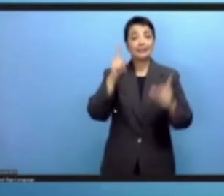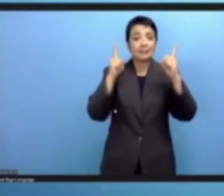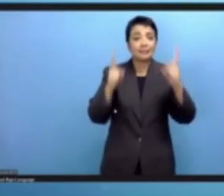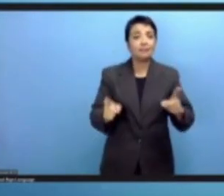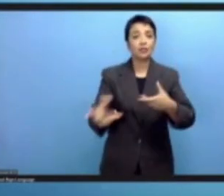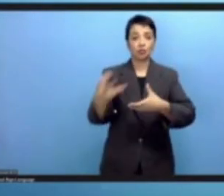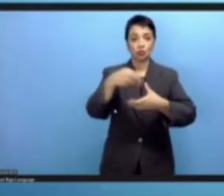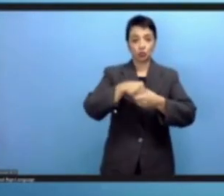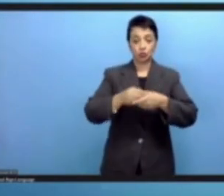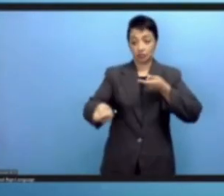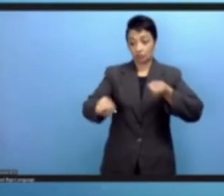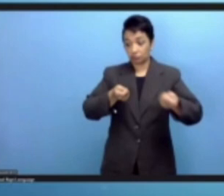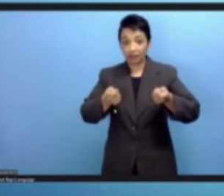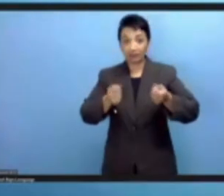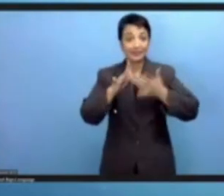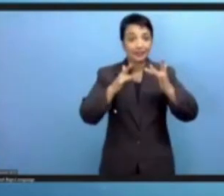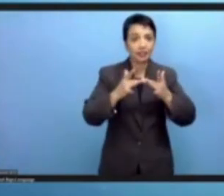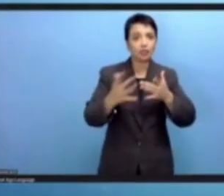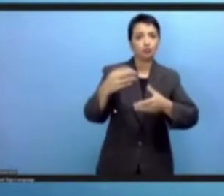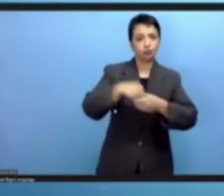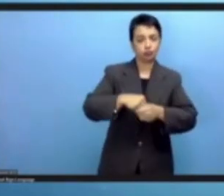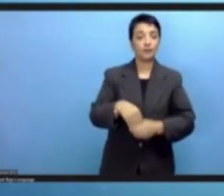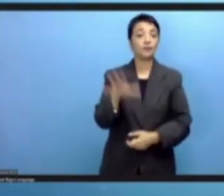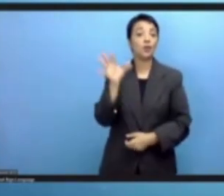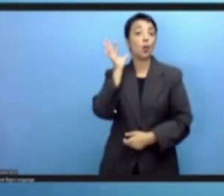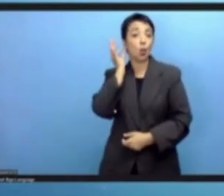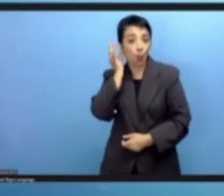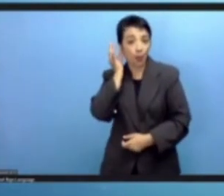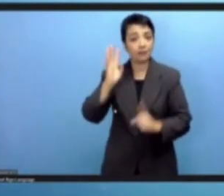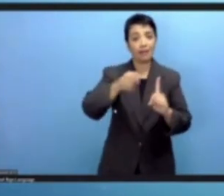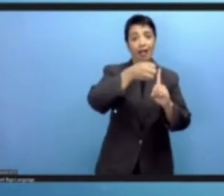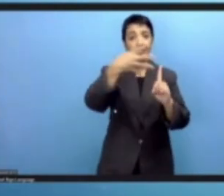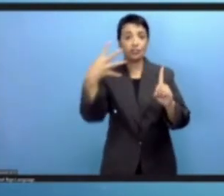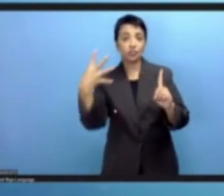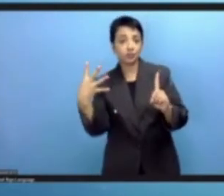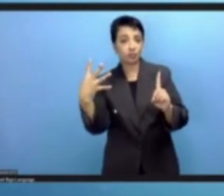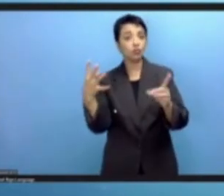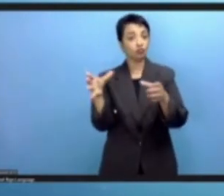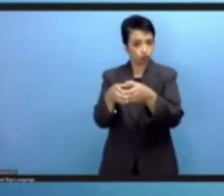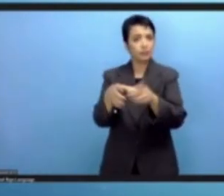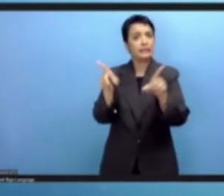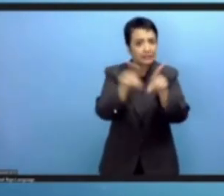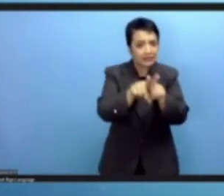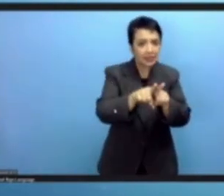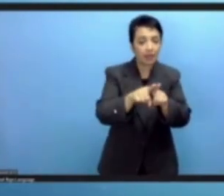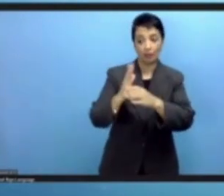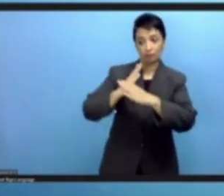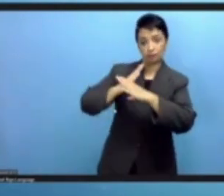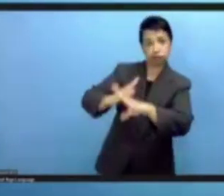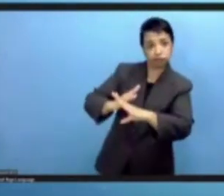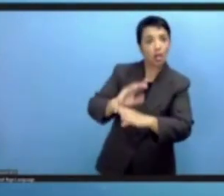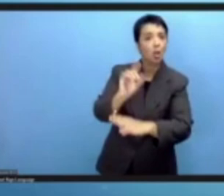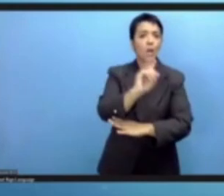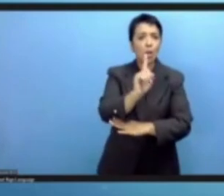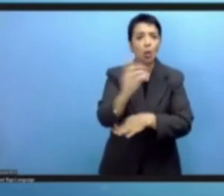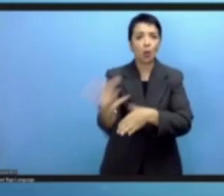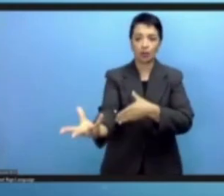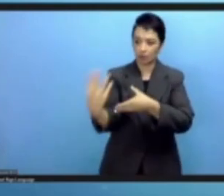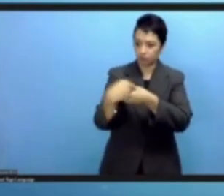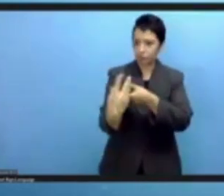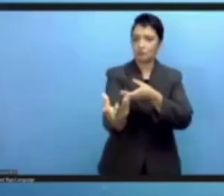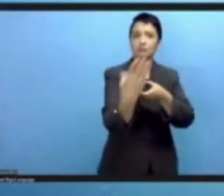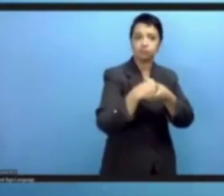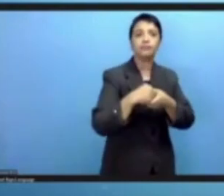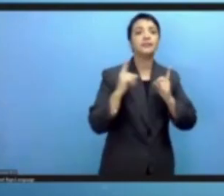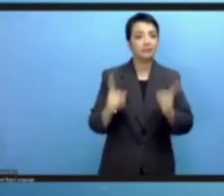un cambio económico muchas áreas de África y en todos lados mientras las distintas organizaciones básicas y de